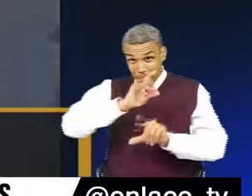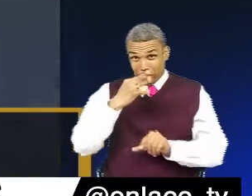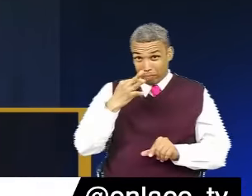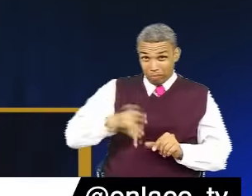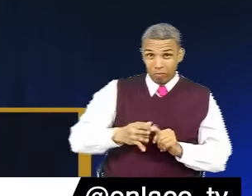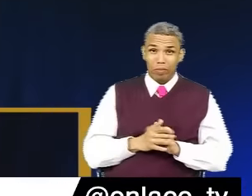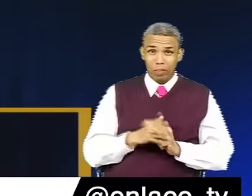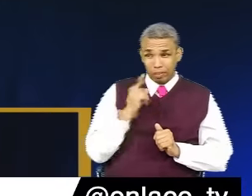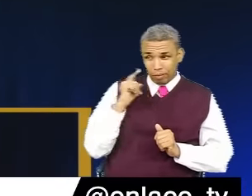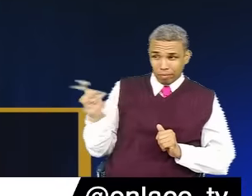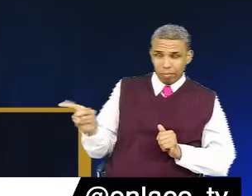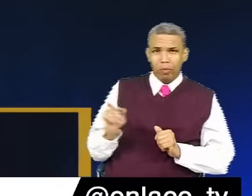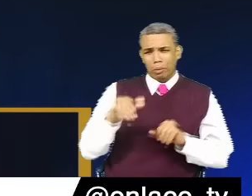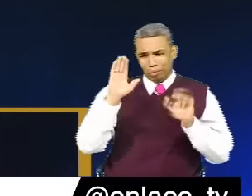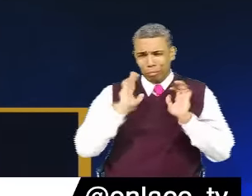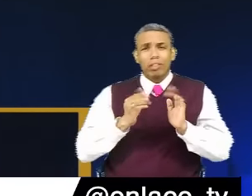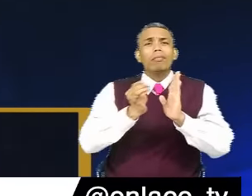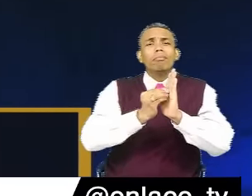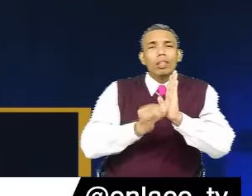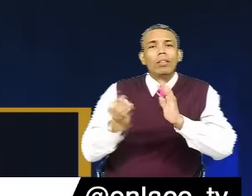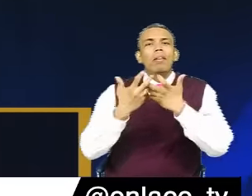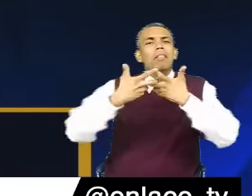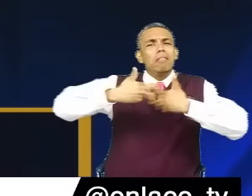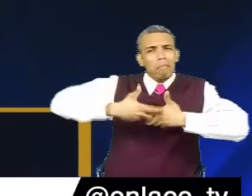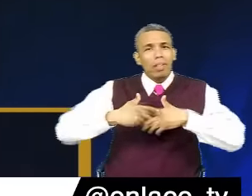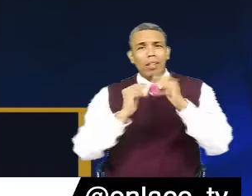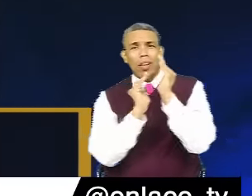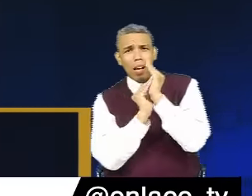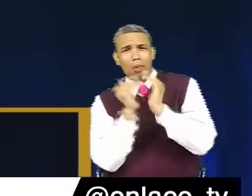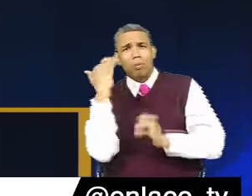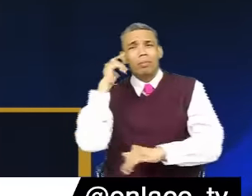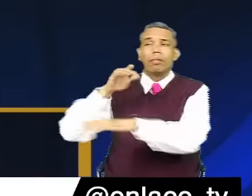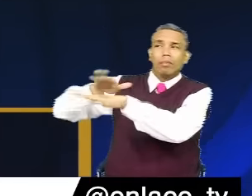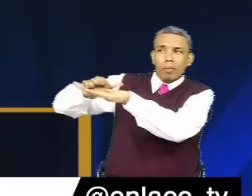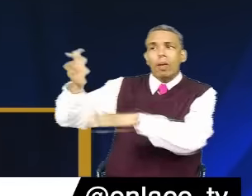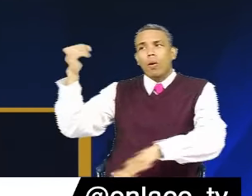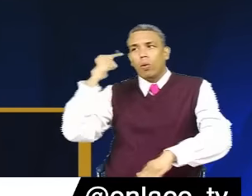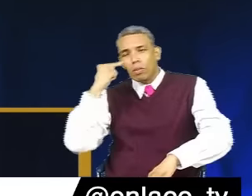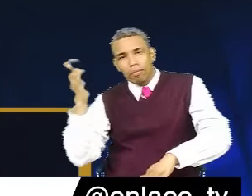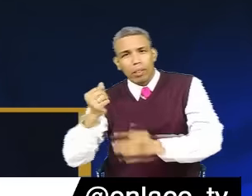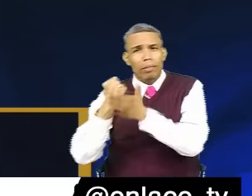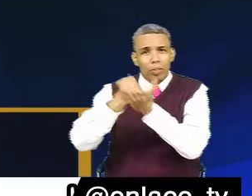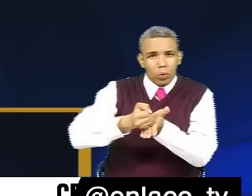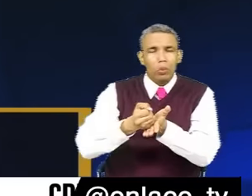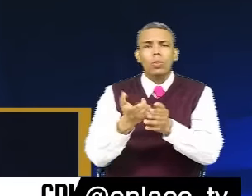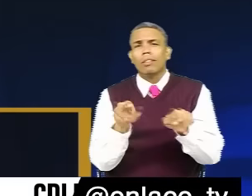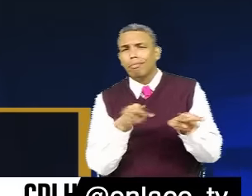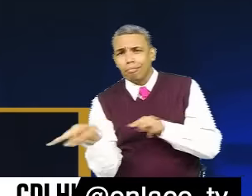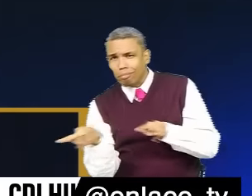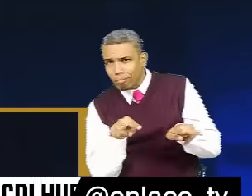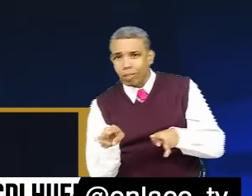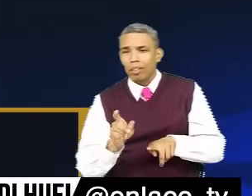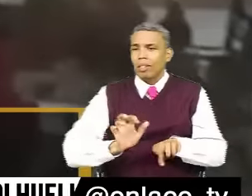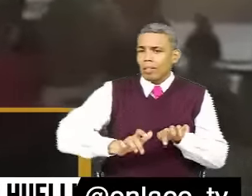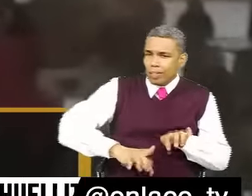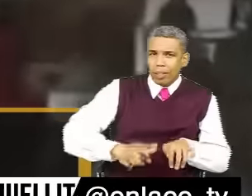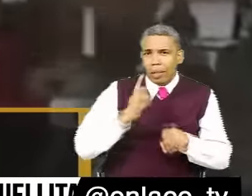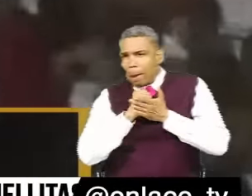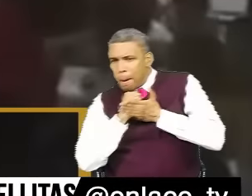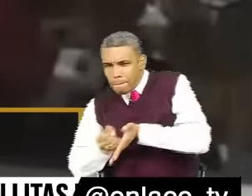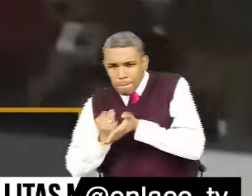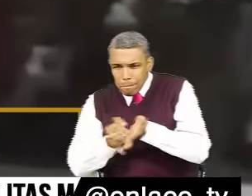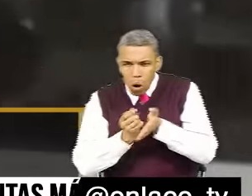oficios que han enviado a la empresa Aguas de Barranca Bermeja, Secretaría de Infraestructura y Personería Municipal, sin obtener respuesta. Aquí